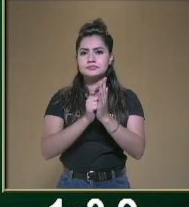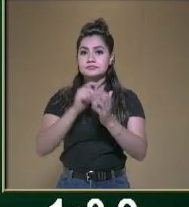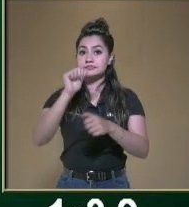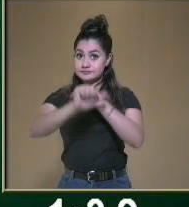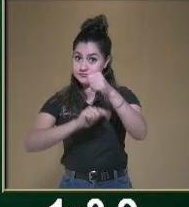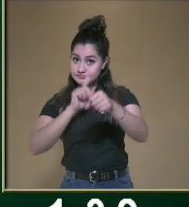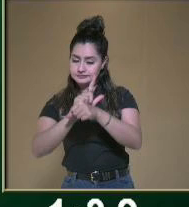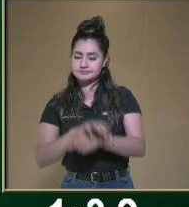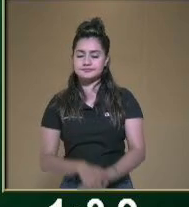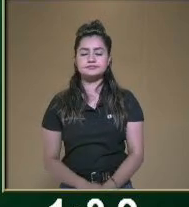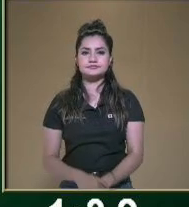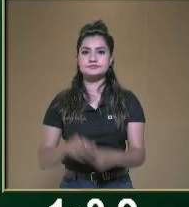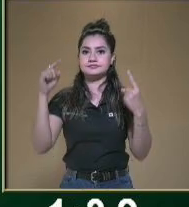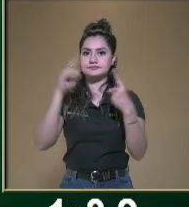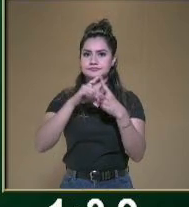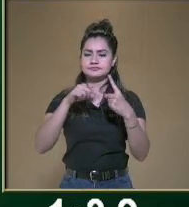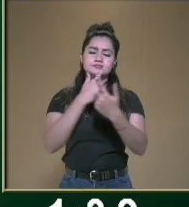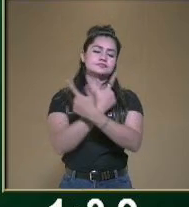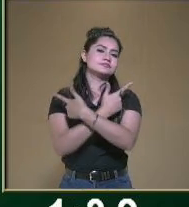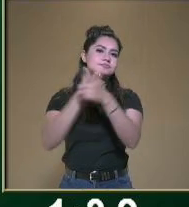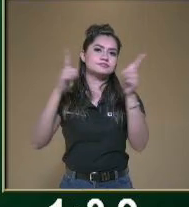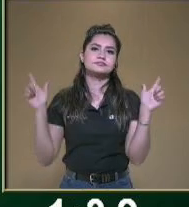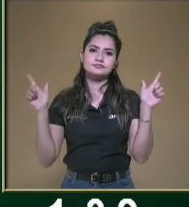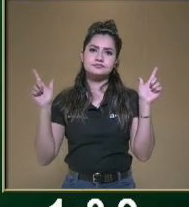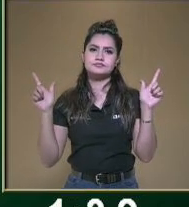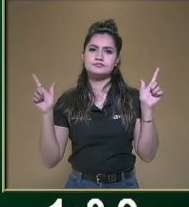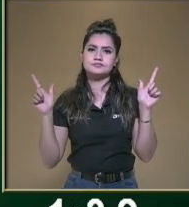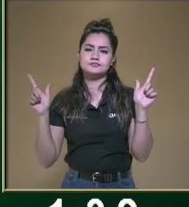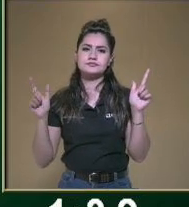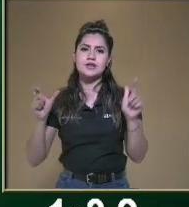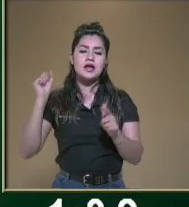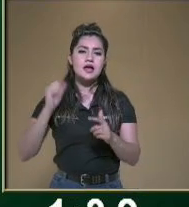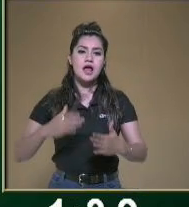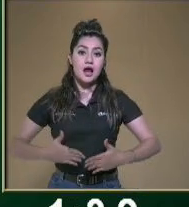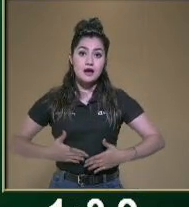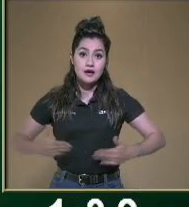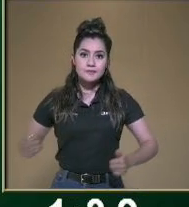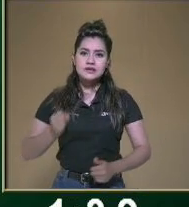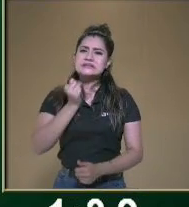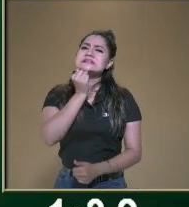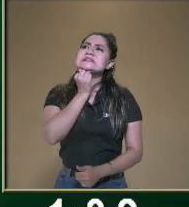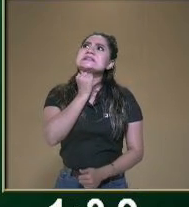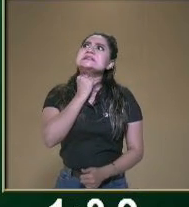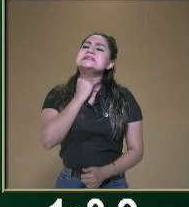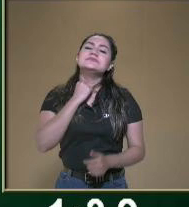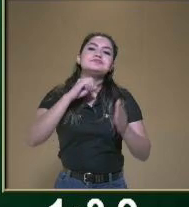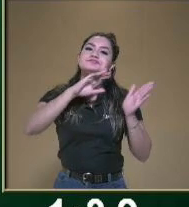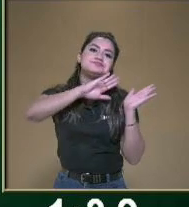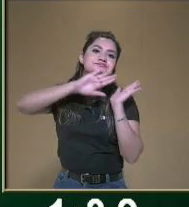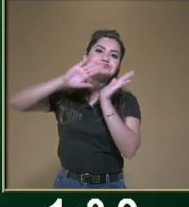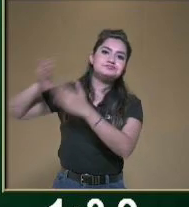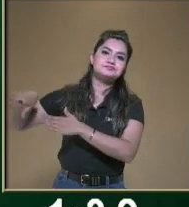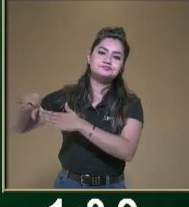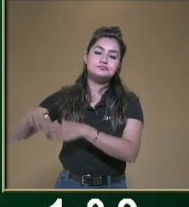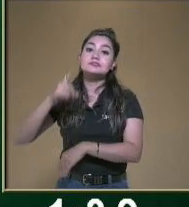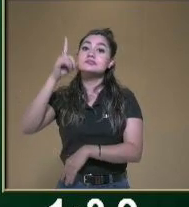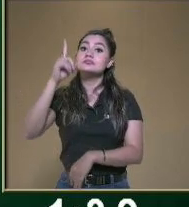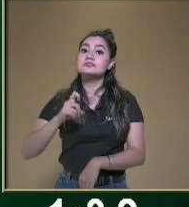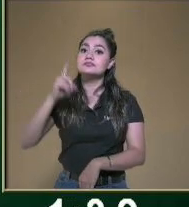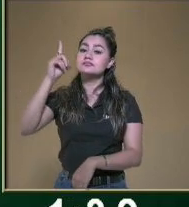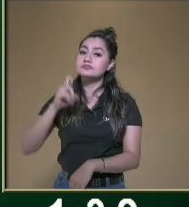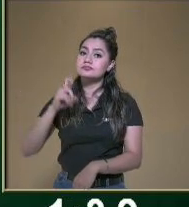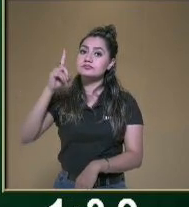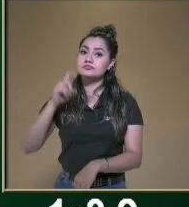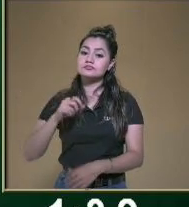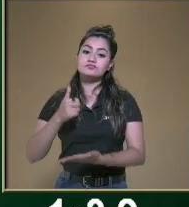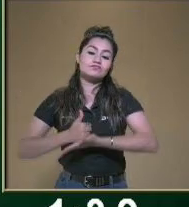Una de ellas es estar libres de hambre y de sed. Quiere decir tener acceso al agua fresca y dieta que les aporte